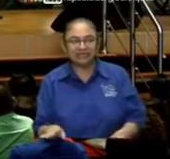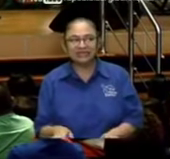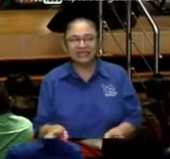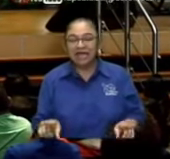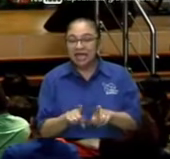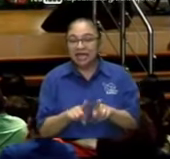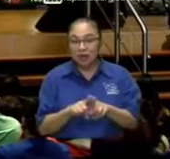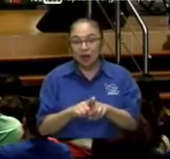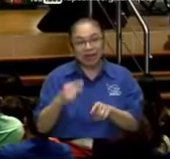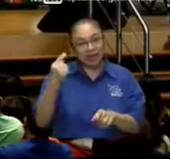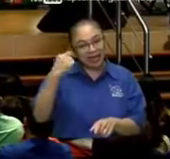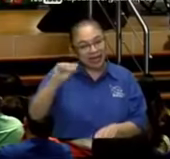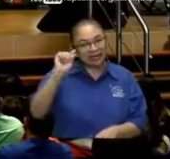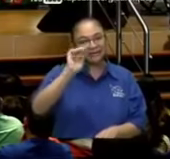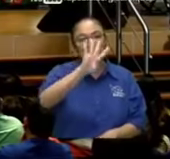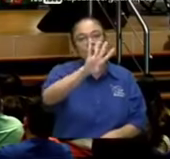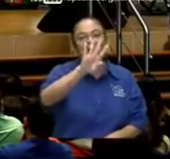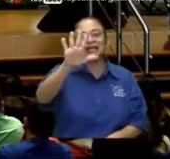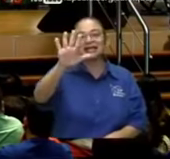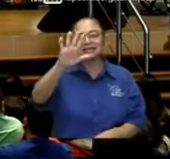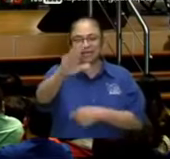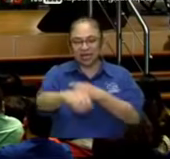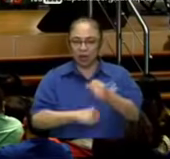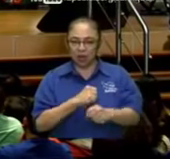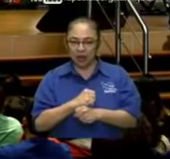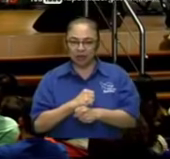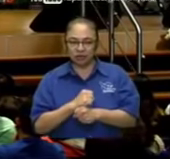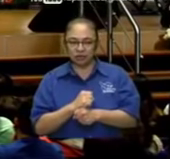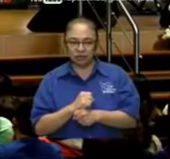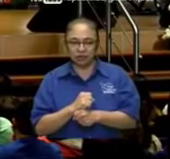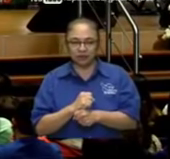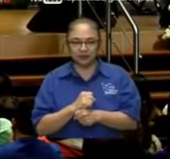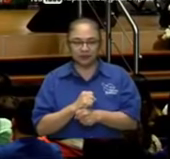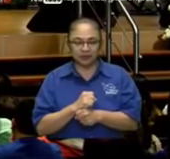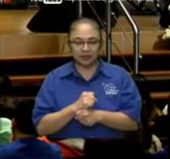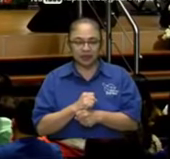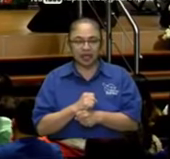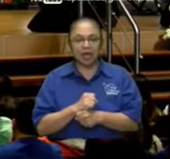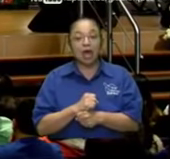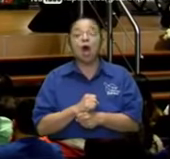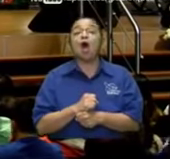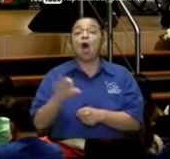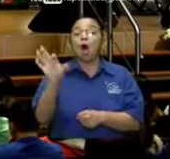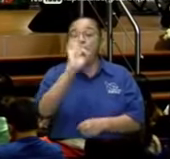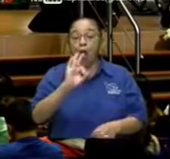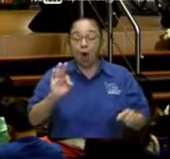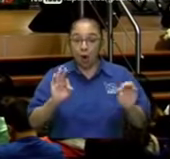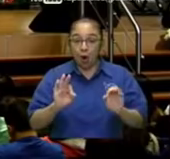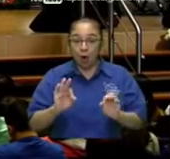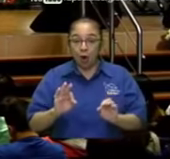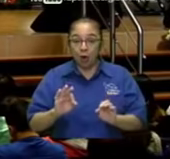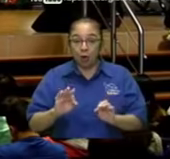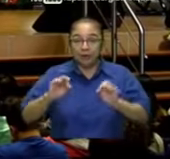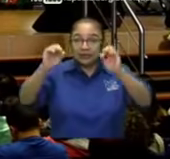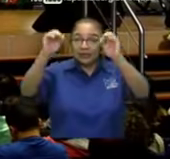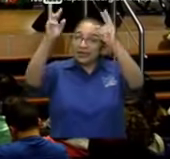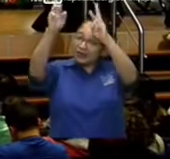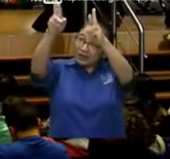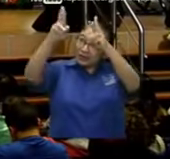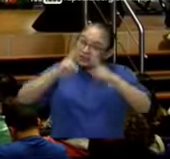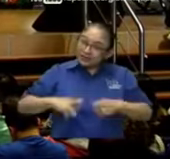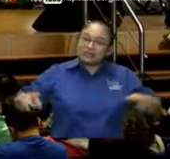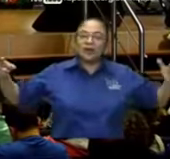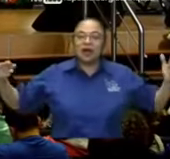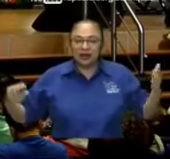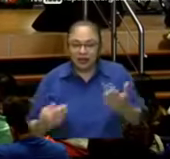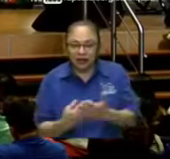45 años. O sea, le dio el renuevo de las fuerzas. Entonces voy a ir a